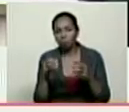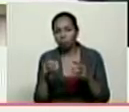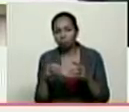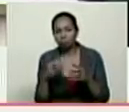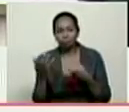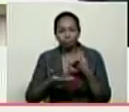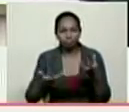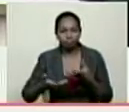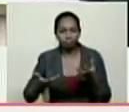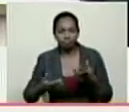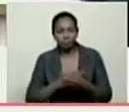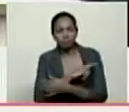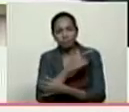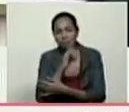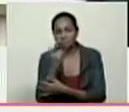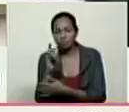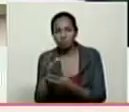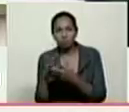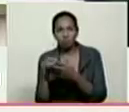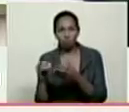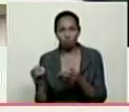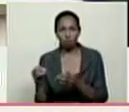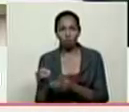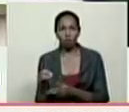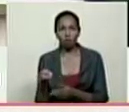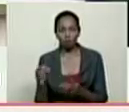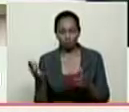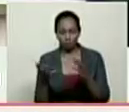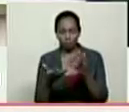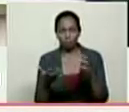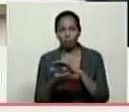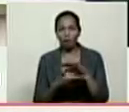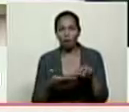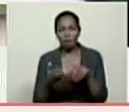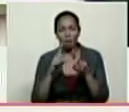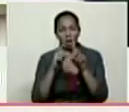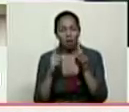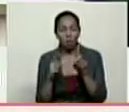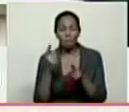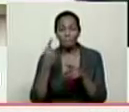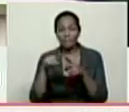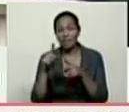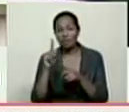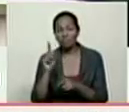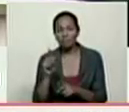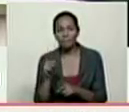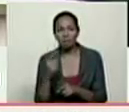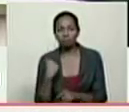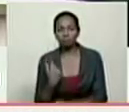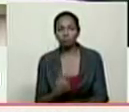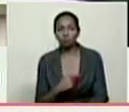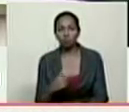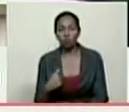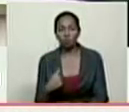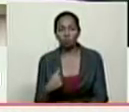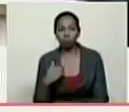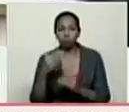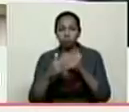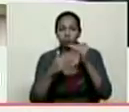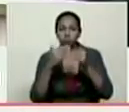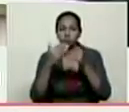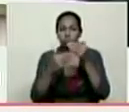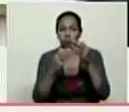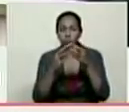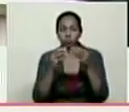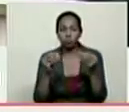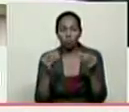incendios forestales, afectando interruptores, afectando transformadores, sino que venimos edificando